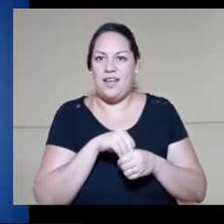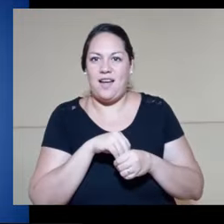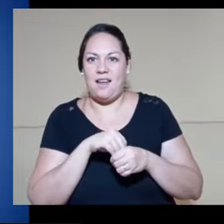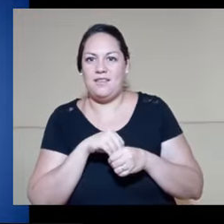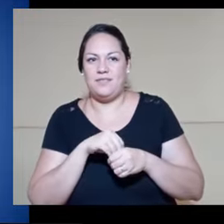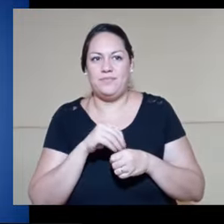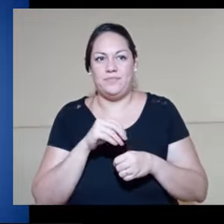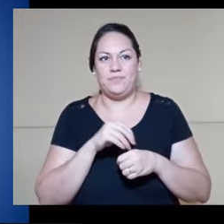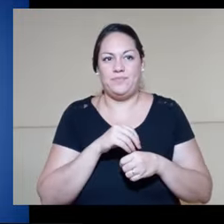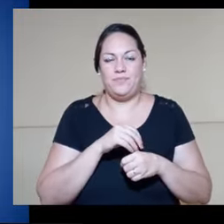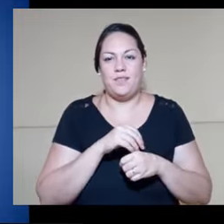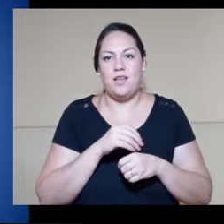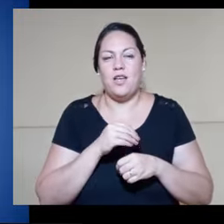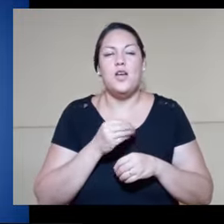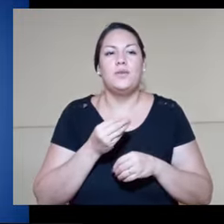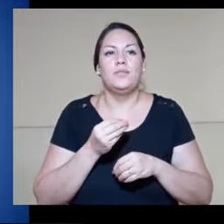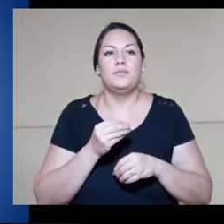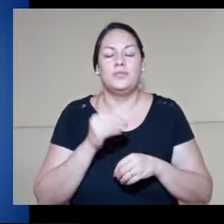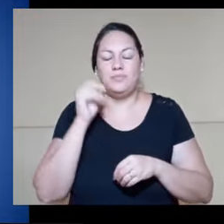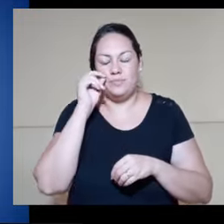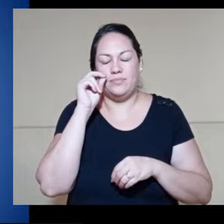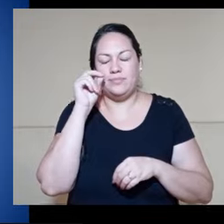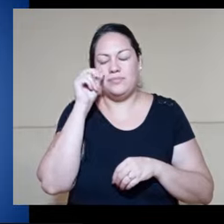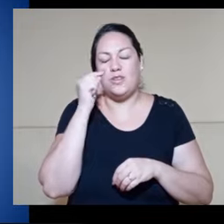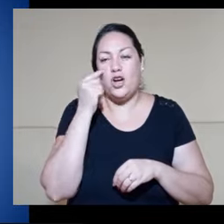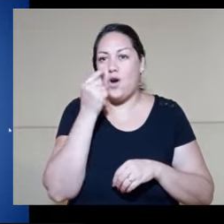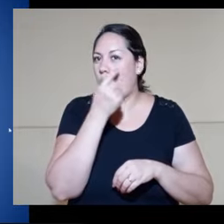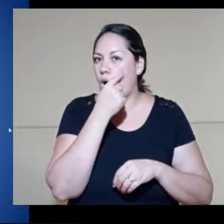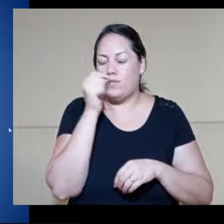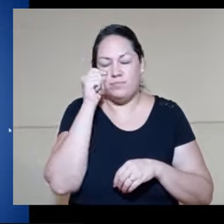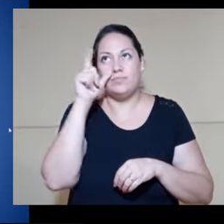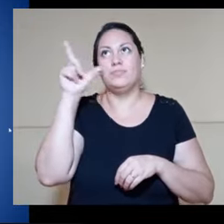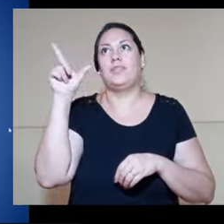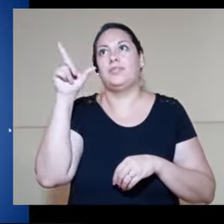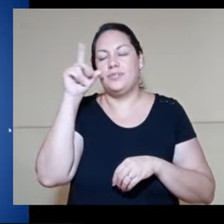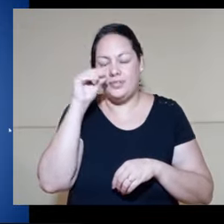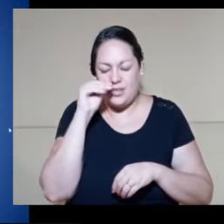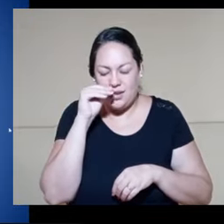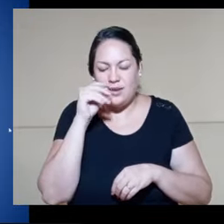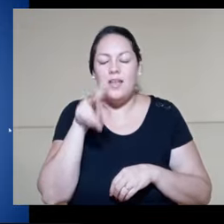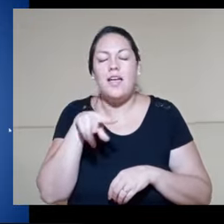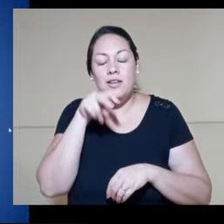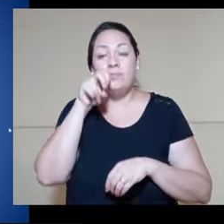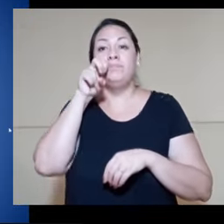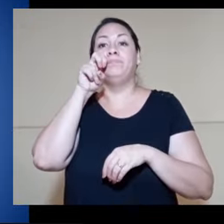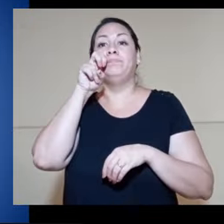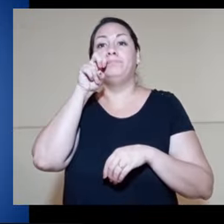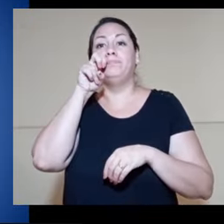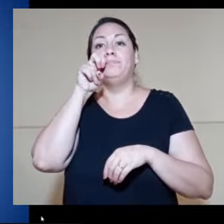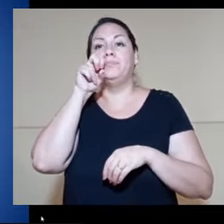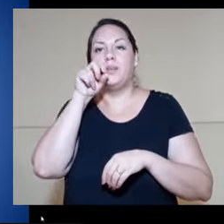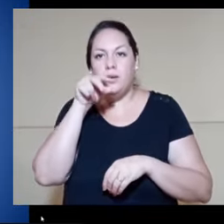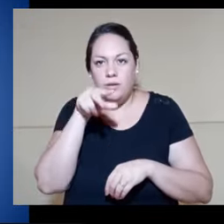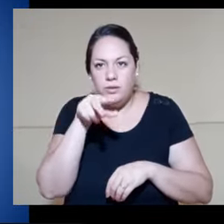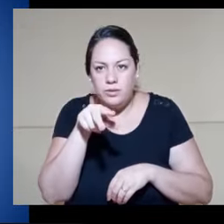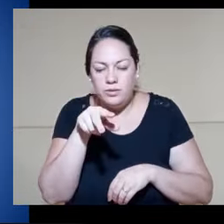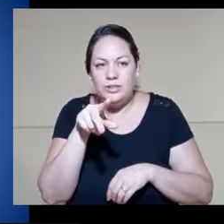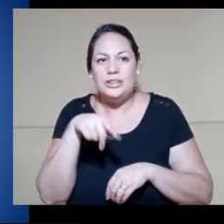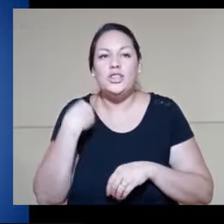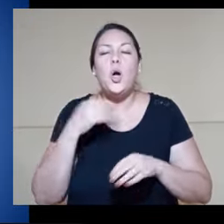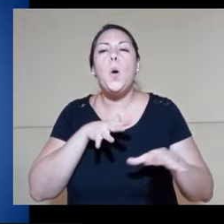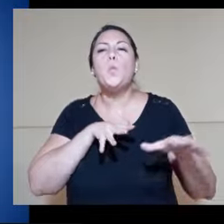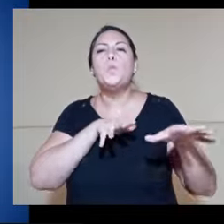esto. Por eso vieron que los que se han hecho un electroencefalograma les dicen, abra los ojos, cierren los ojos, respire hondo,